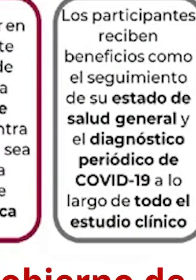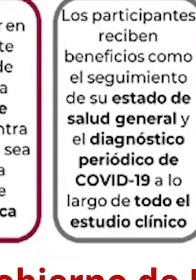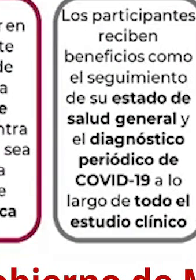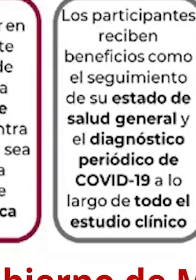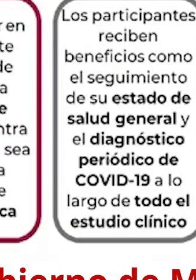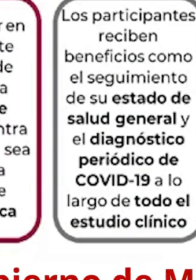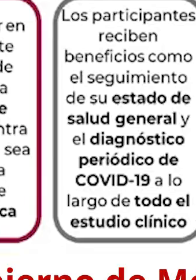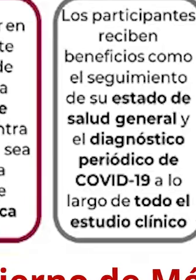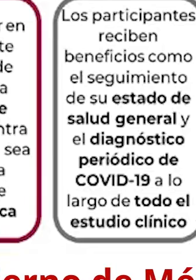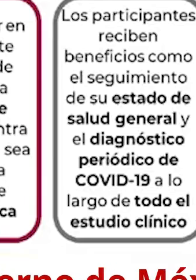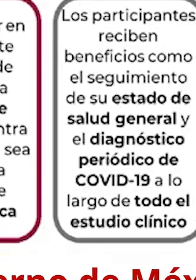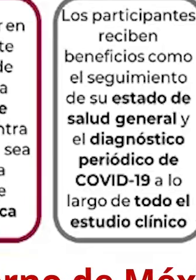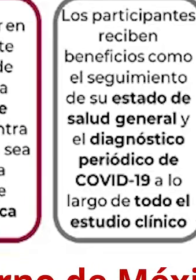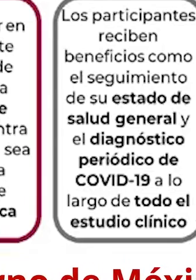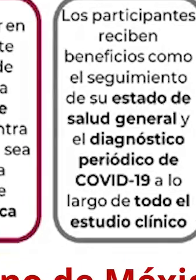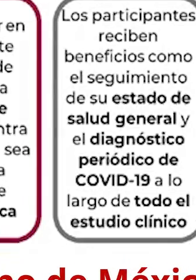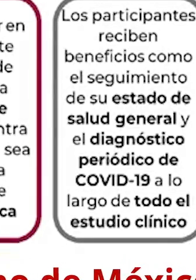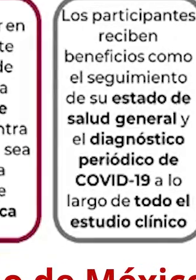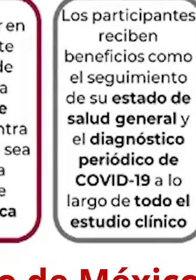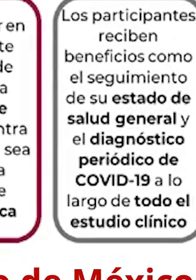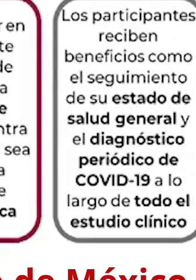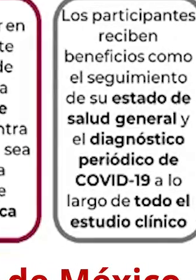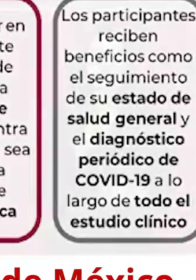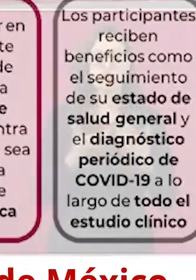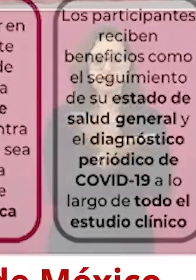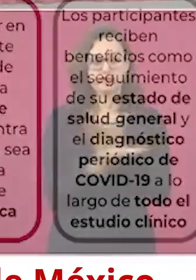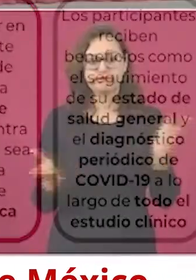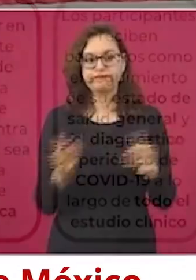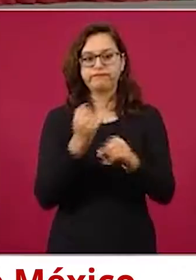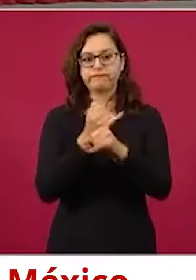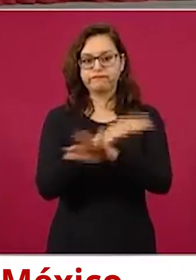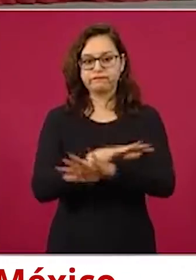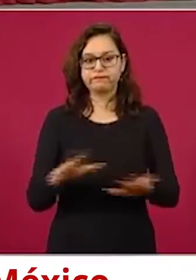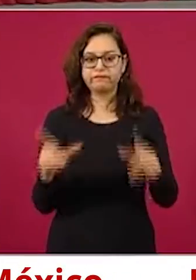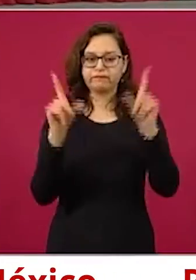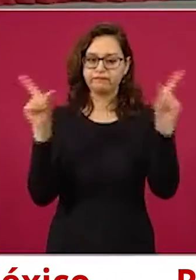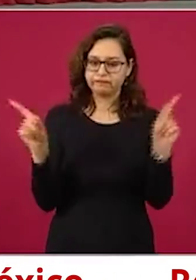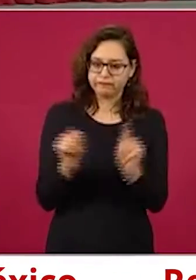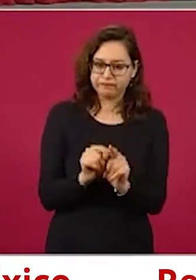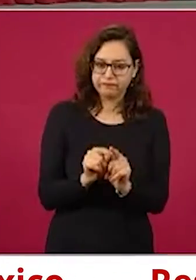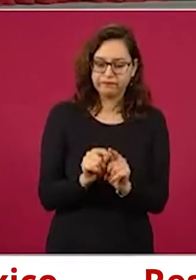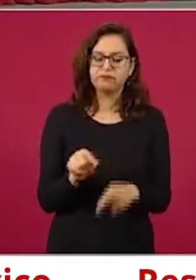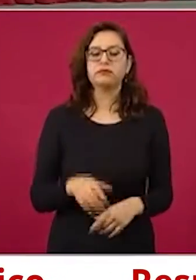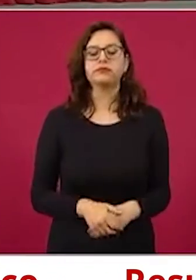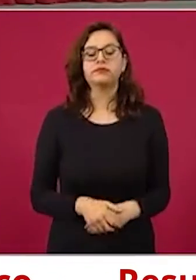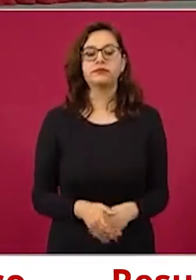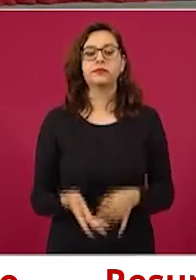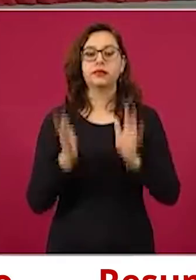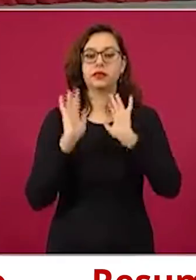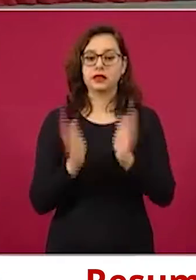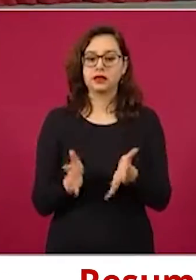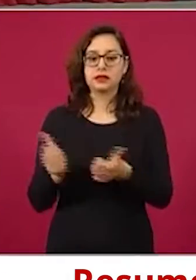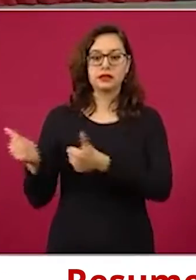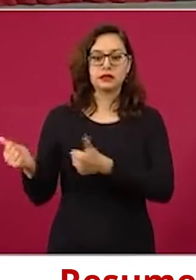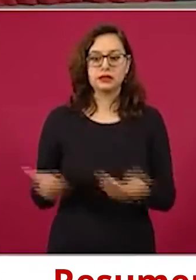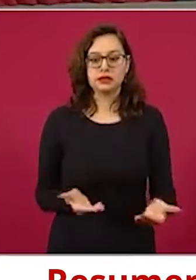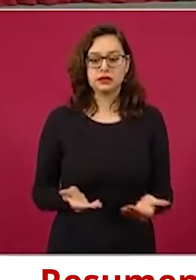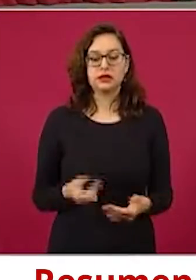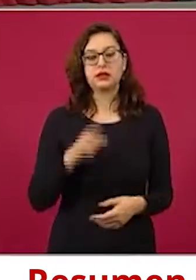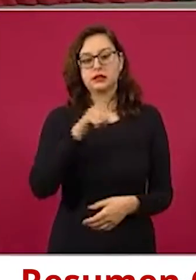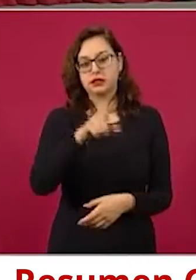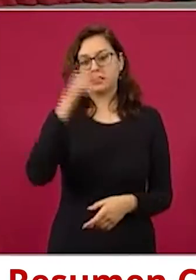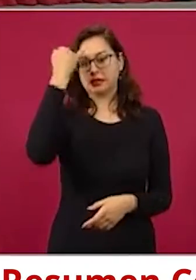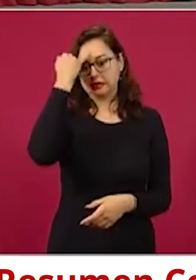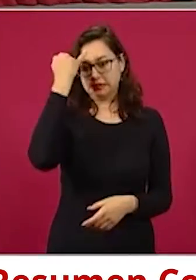utilidad seguir avanzando con el desarrollo de la vacuna Patria. Aquí se mencionó, ya recibimos lo que nos faltaba del Serum